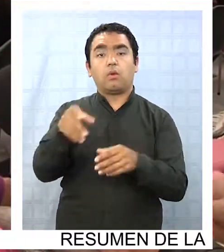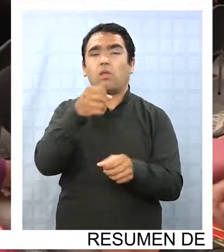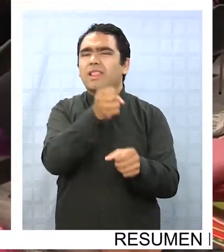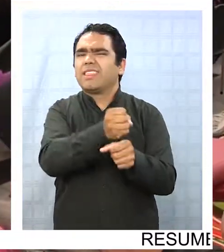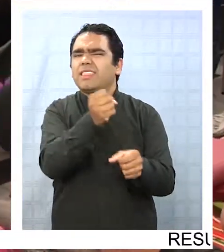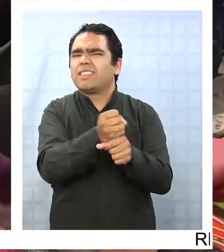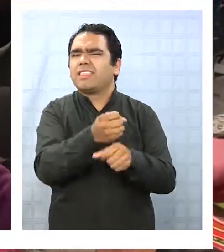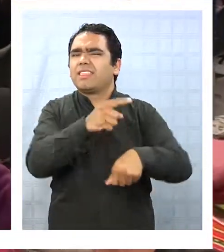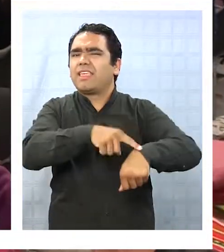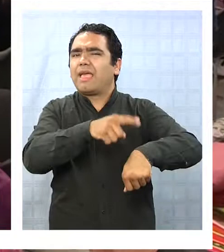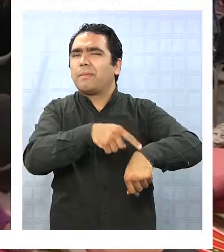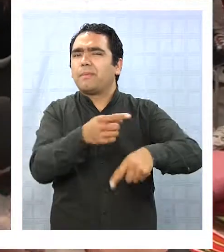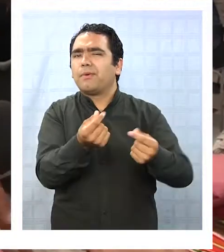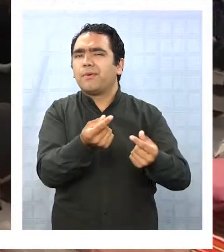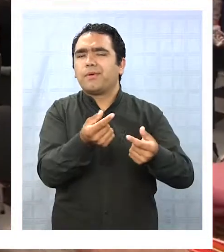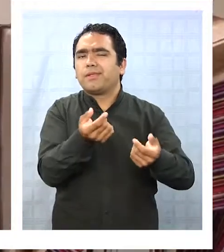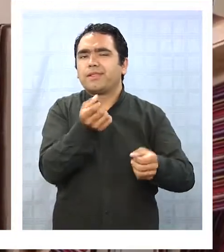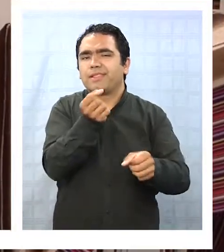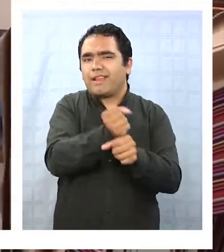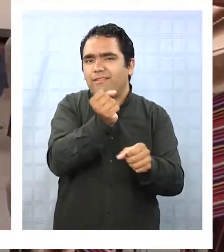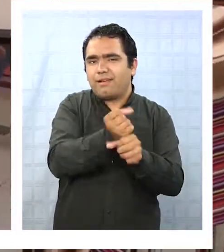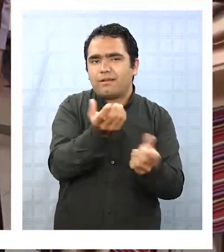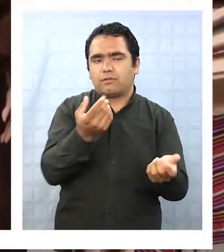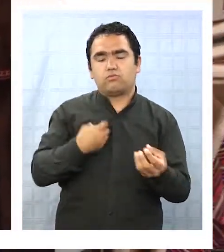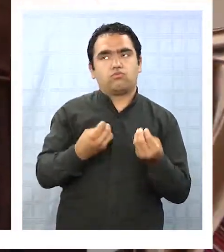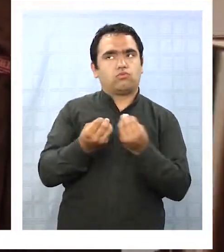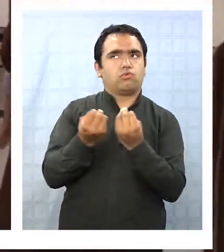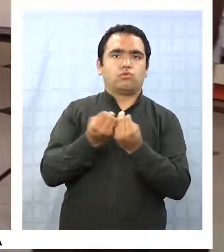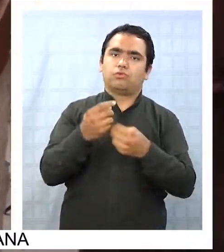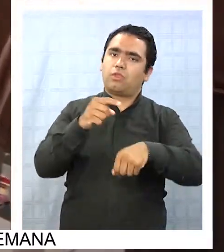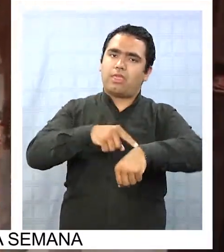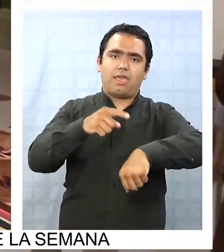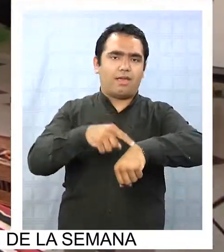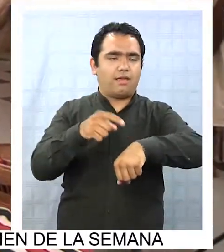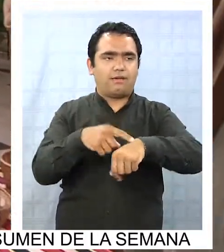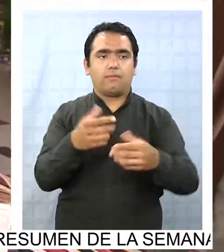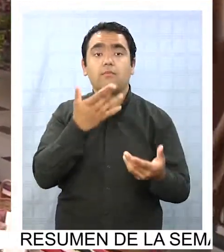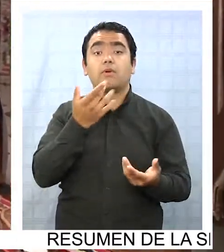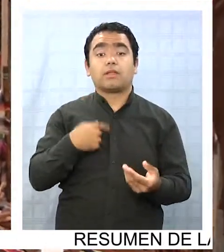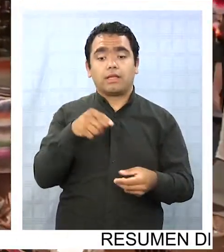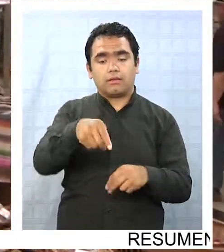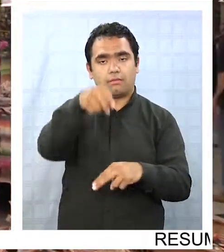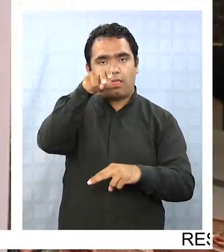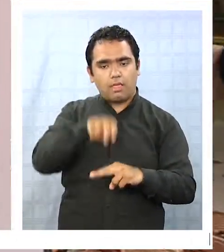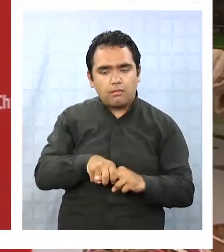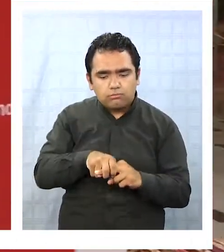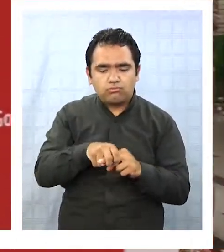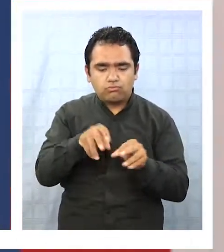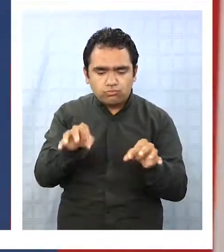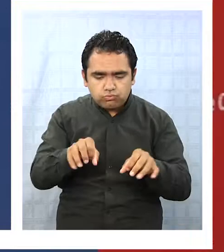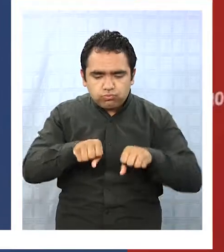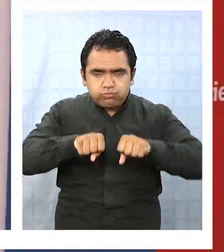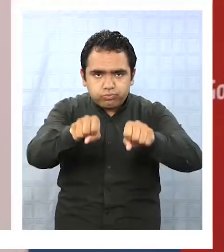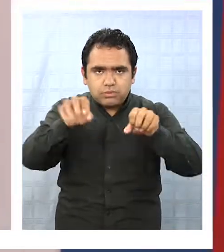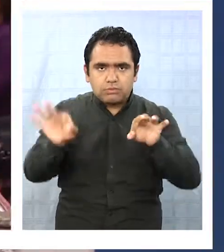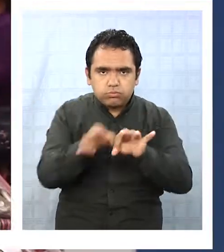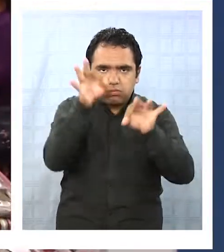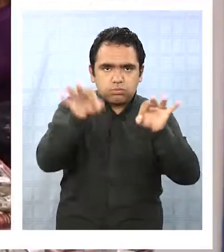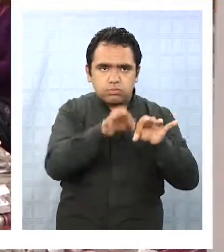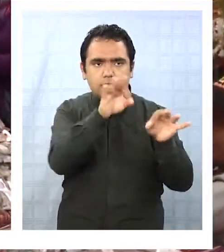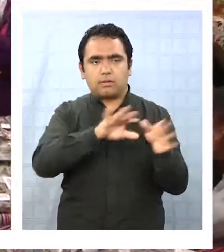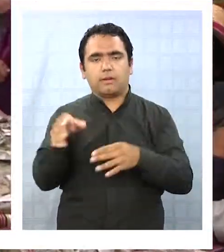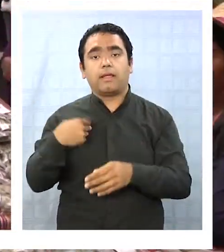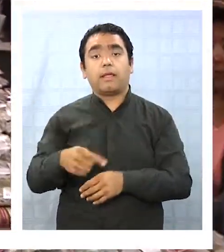tiene? Harto trabajo, si lo pondríamos a... porque hay que tejer sentado esto. El telar original